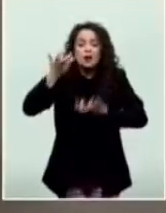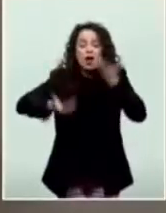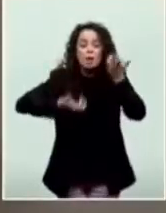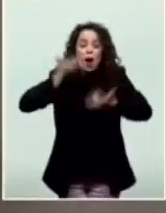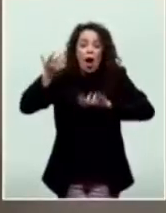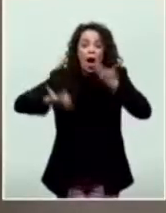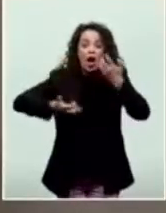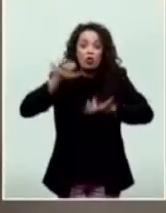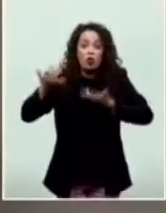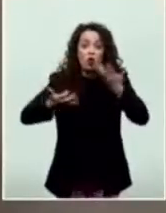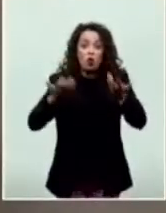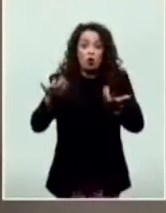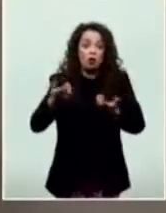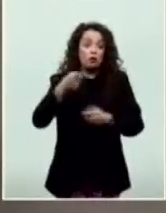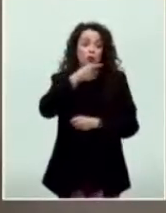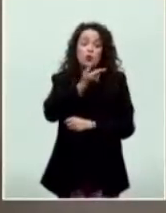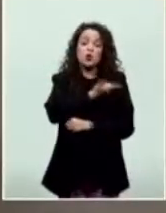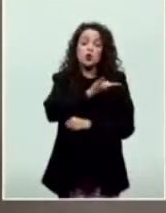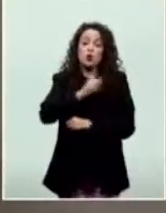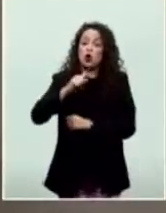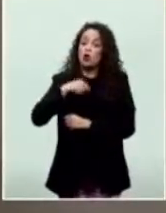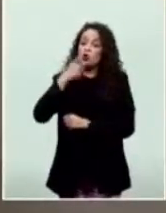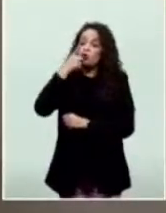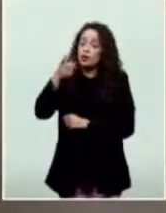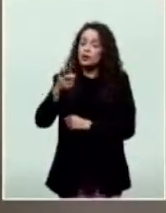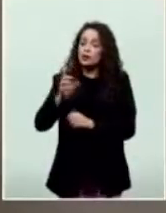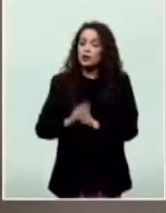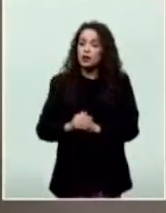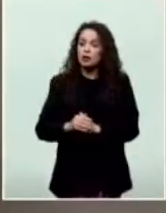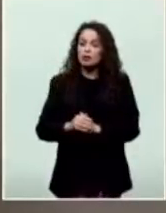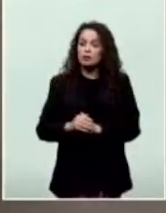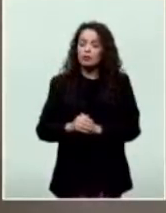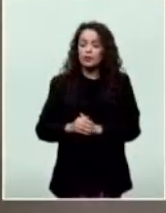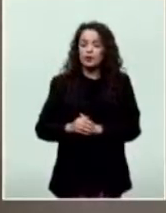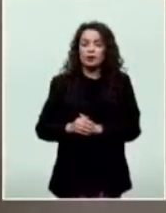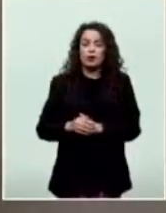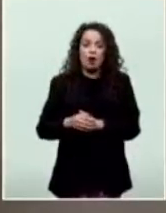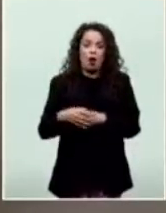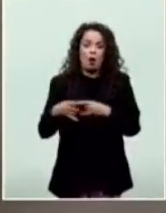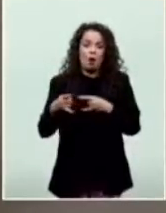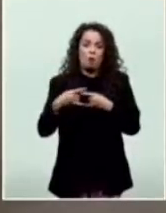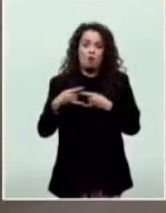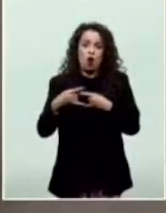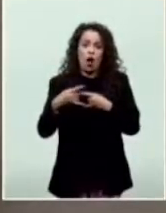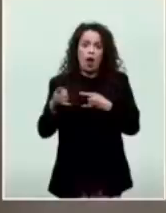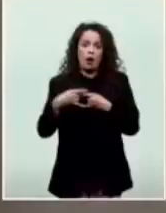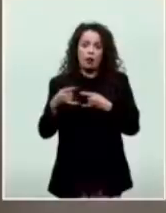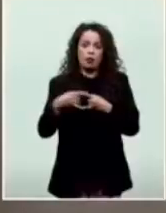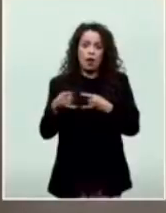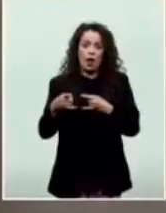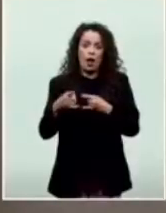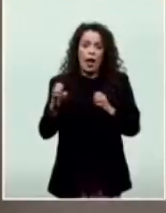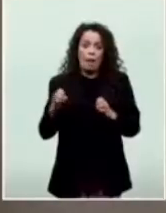No les gustaba que dijéramos que no se abrieron las puertas de emergencia.